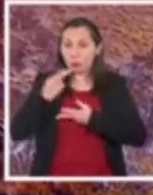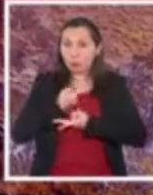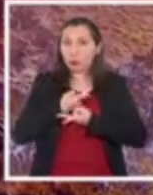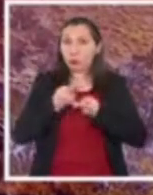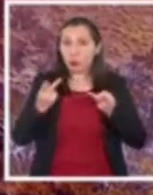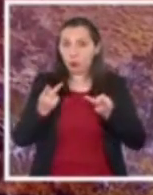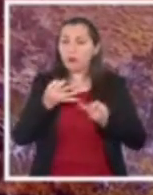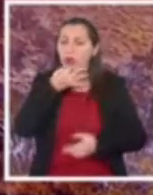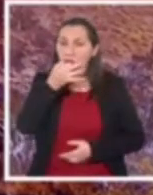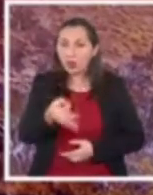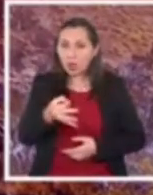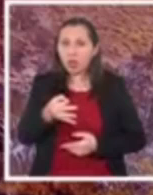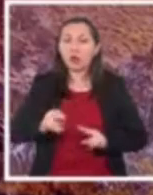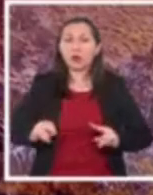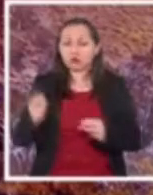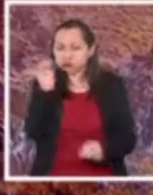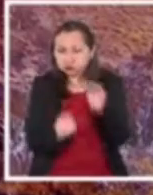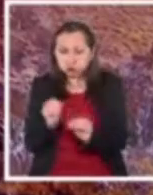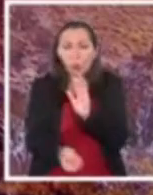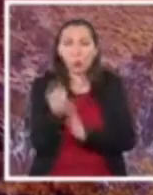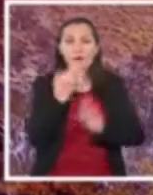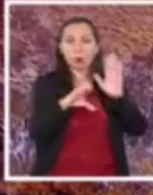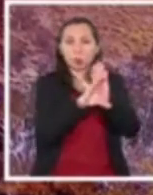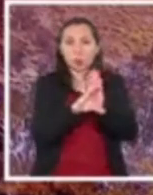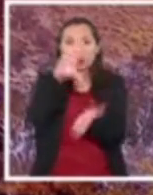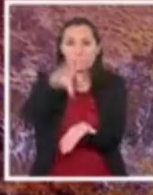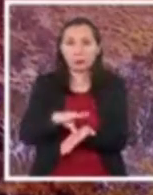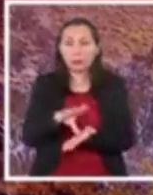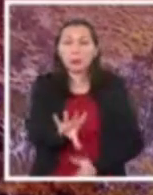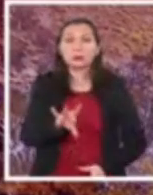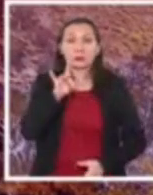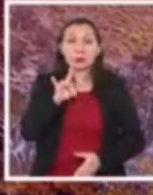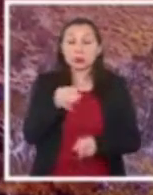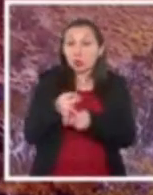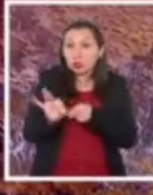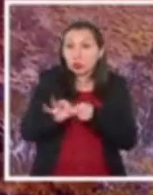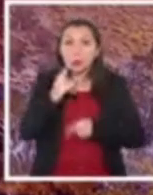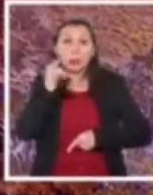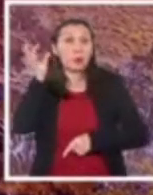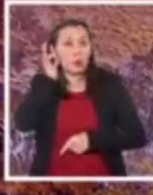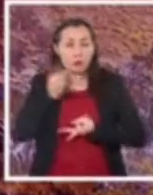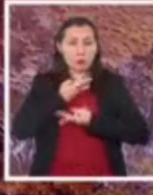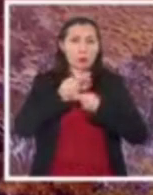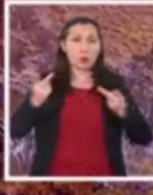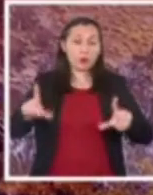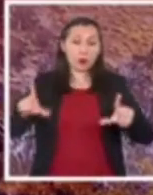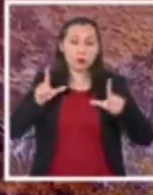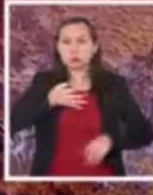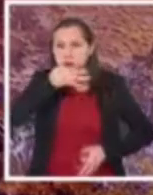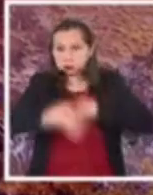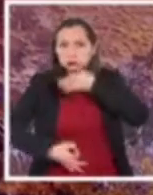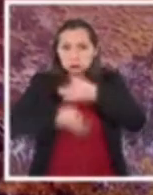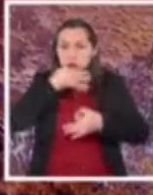con construir una nueva constitución para nuestro país y que eligieron consejeros y consejeras que públicamente se han